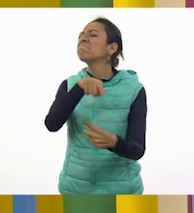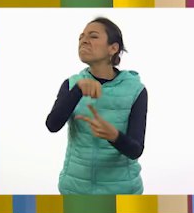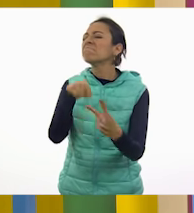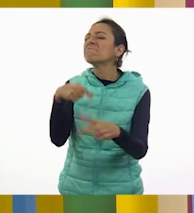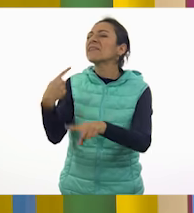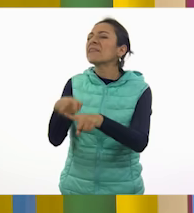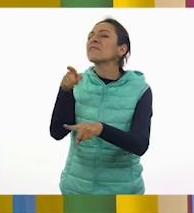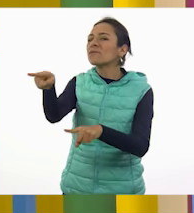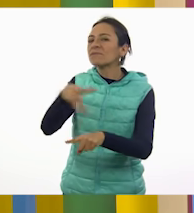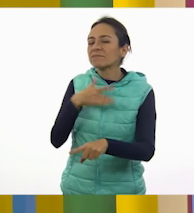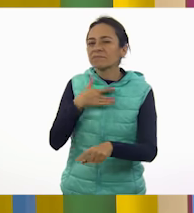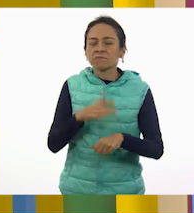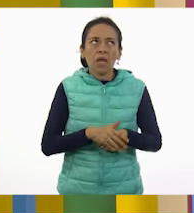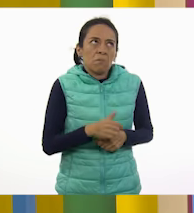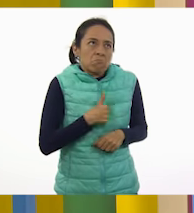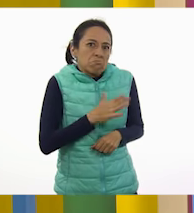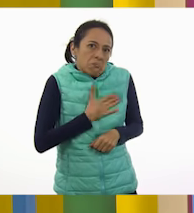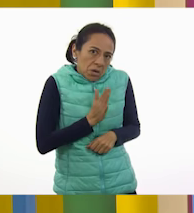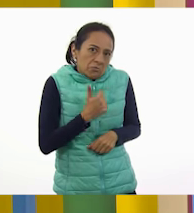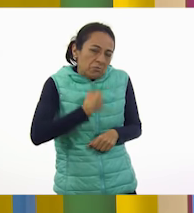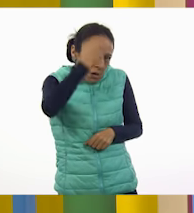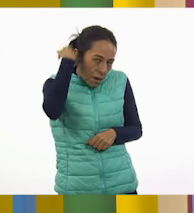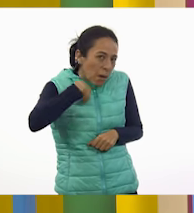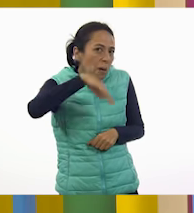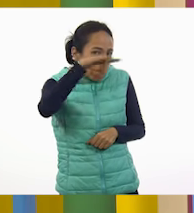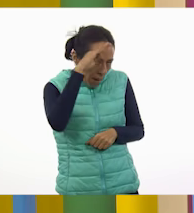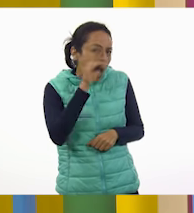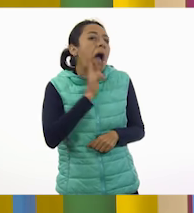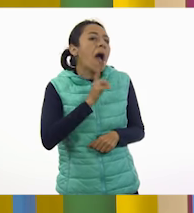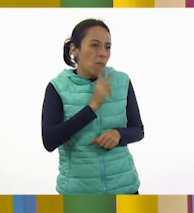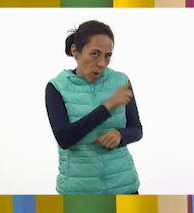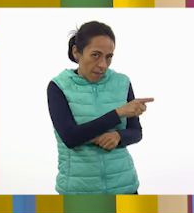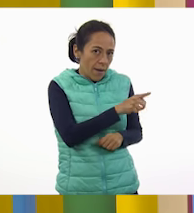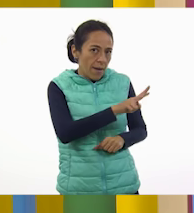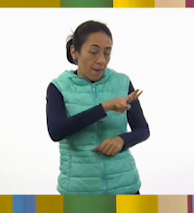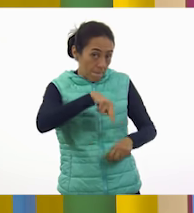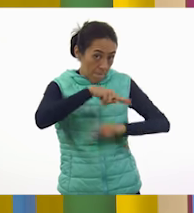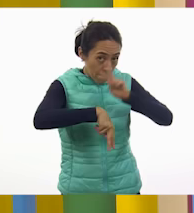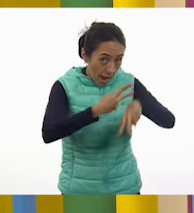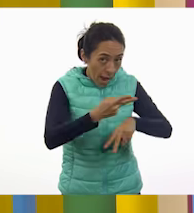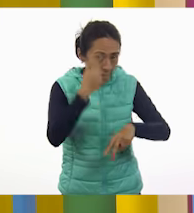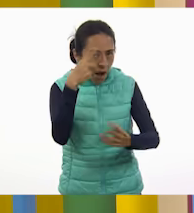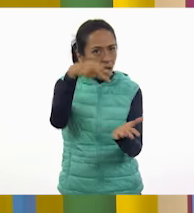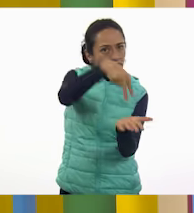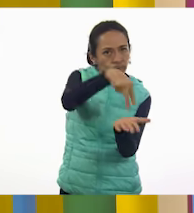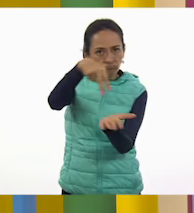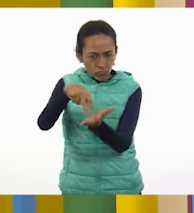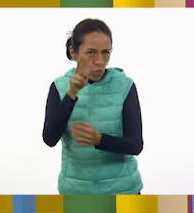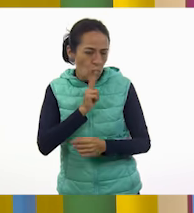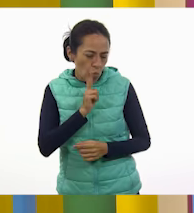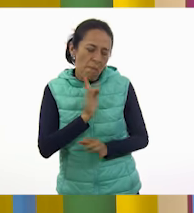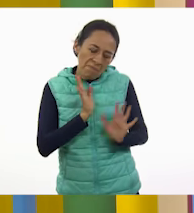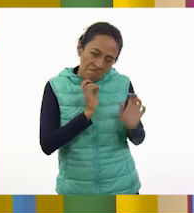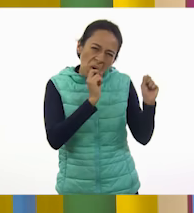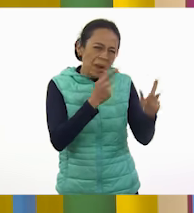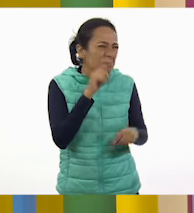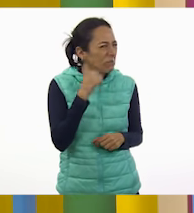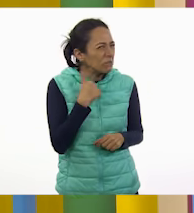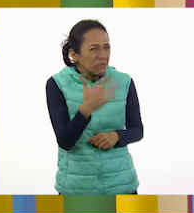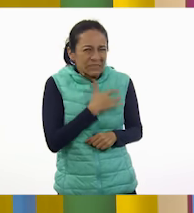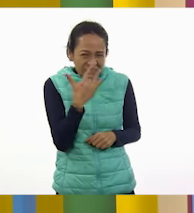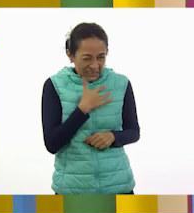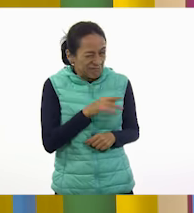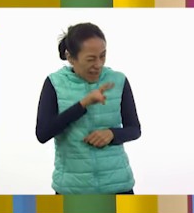encontraron fue hacer una audición. Aunque la verdad, la verdad, yo creo que el papel sí le queda más a Nadia.